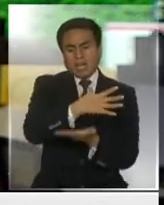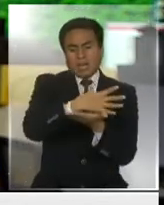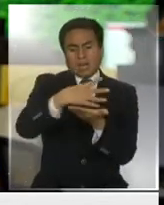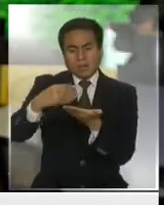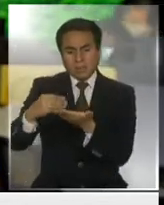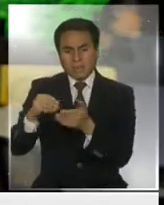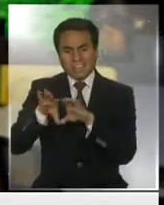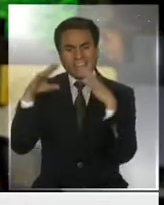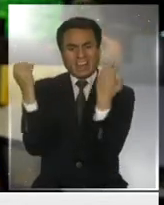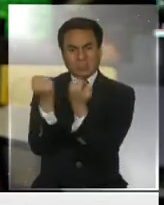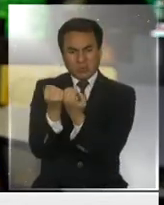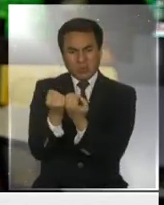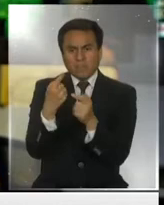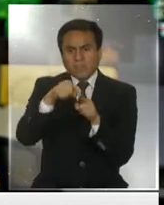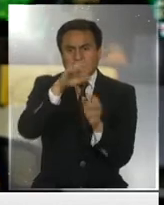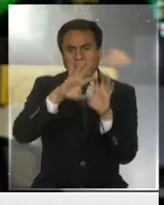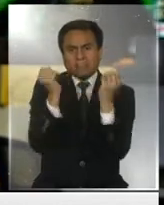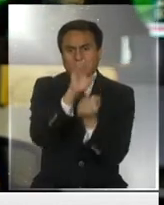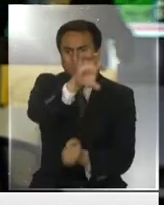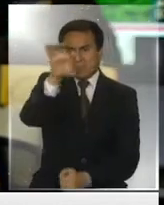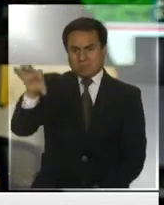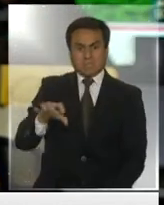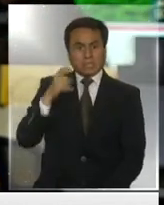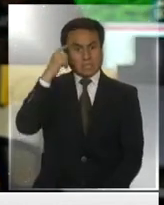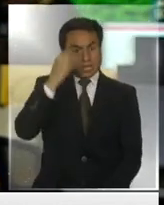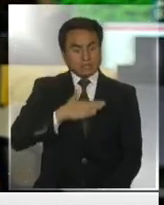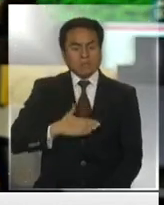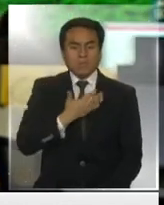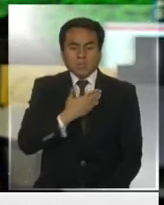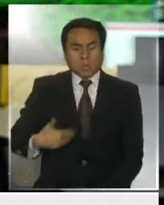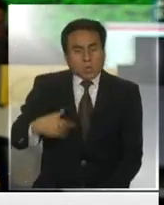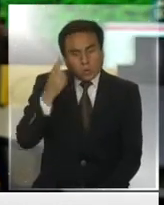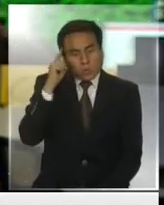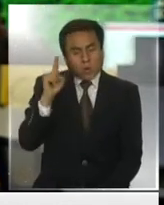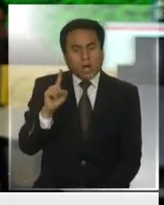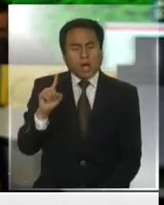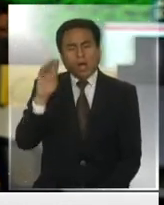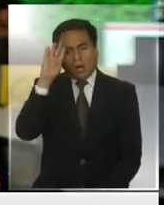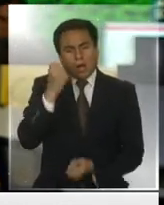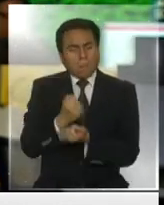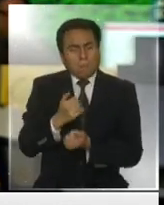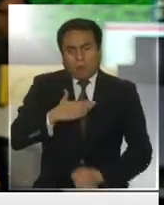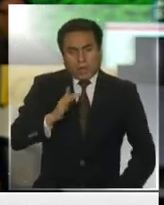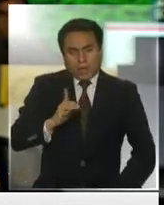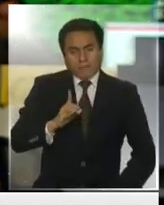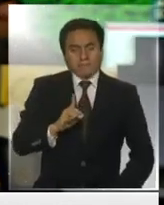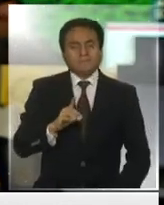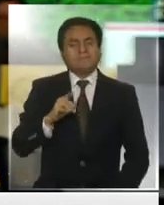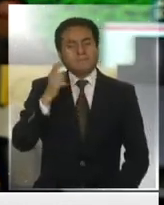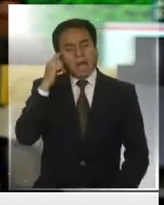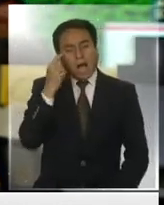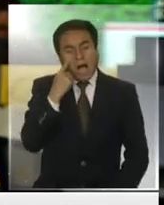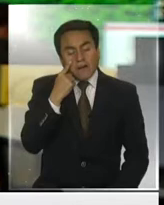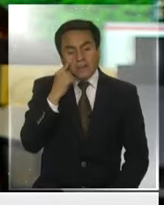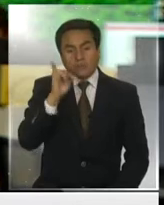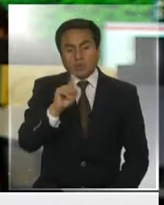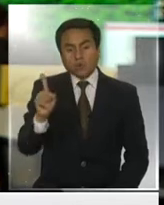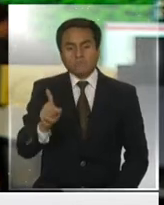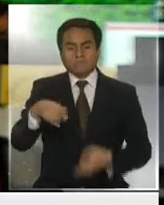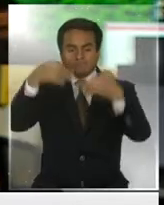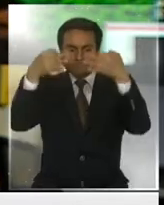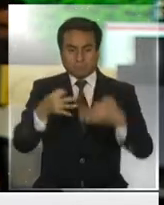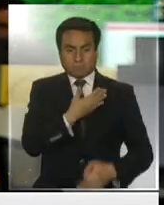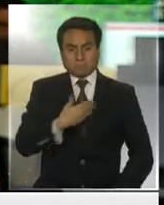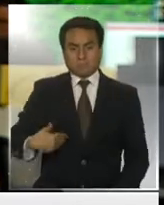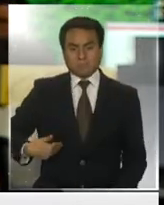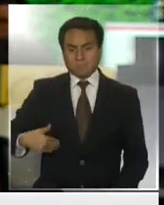en un estadio de fútbol o en varios estadios de fútbol? Me parece que no, ni carabineros ni la autoridad. Vamos a ver, eso sí, si la decisión que tome el